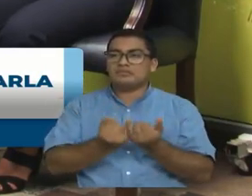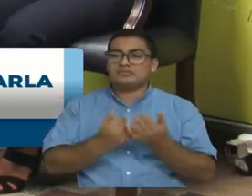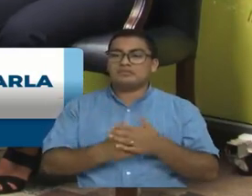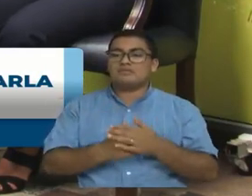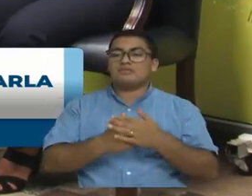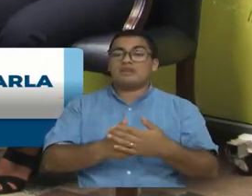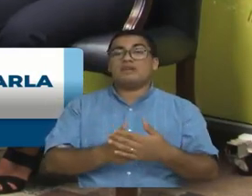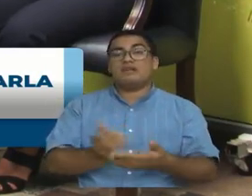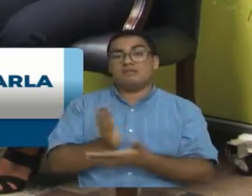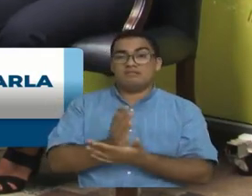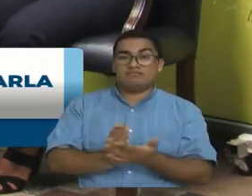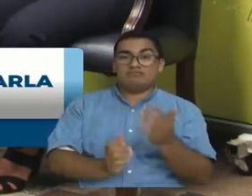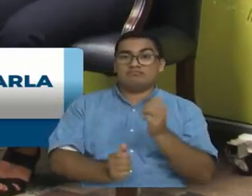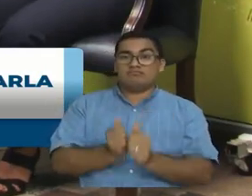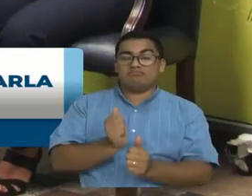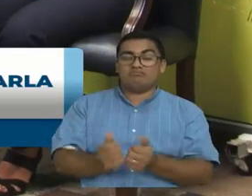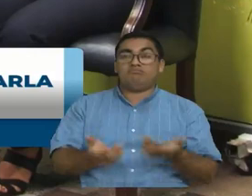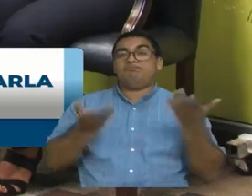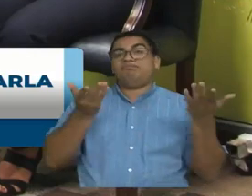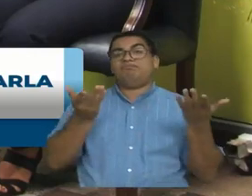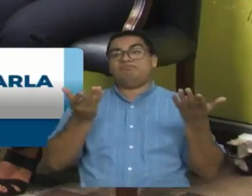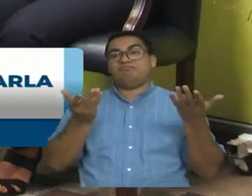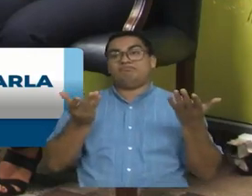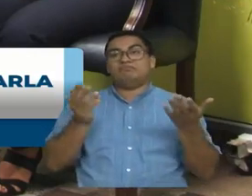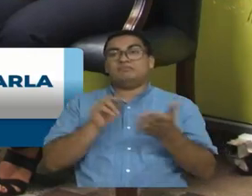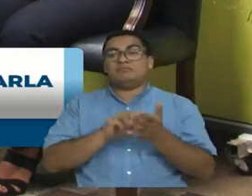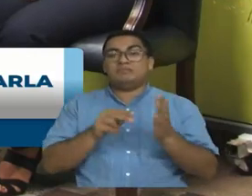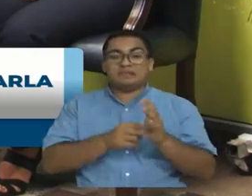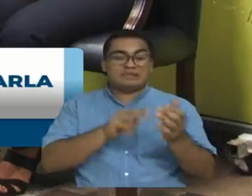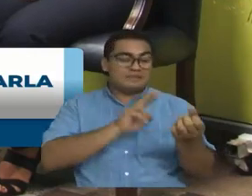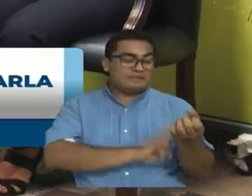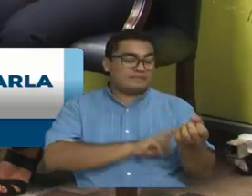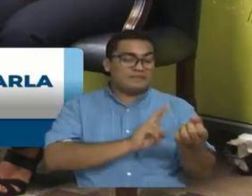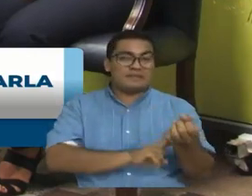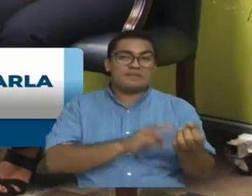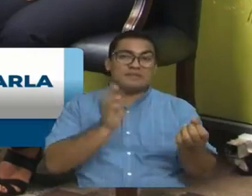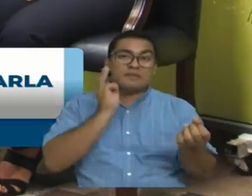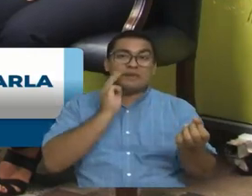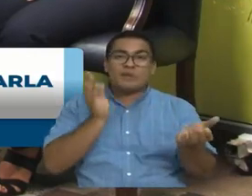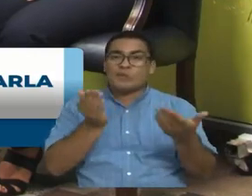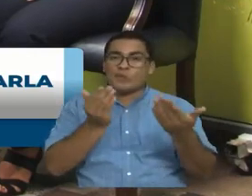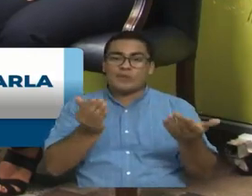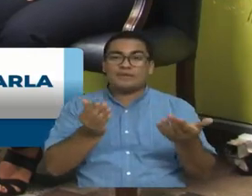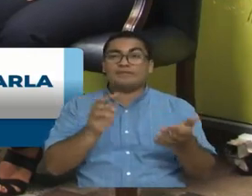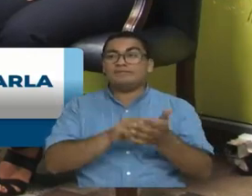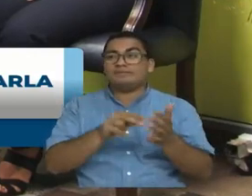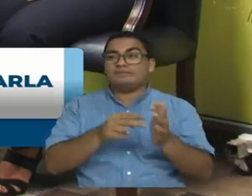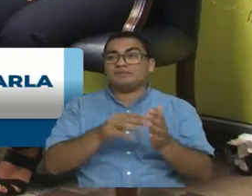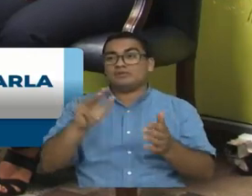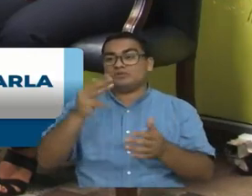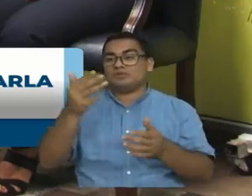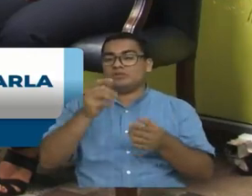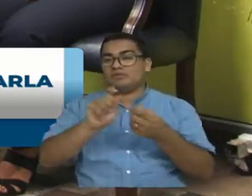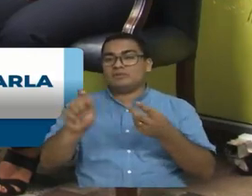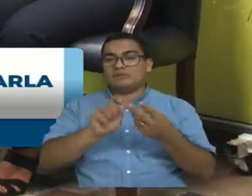siempre alguna alteración, ¿verdad? En el caso de la falta de vitaminas que se tome la madre durante los 9 meses. Sí,